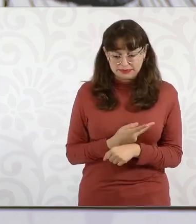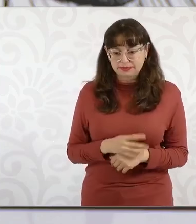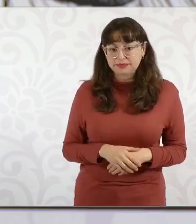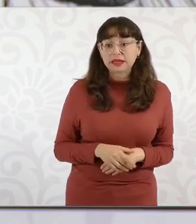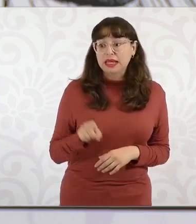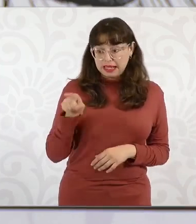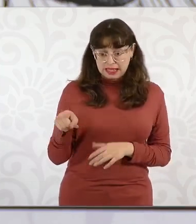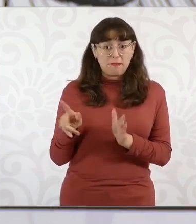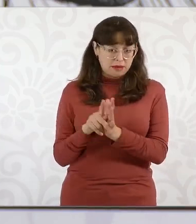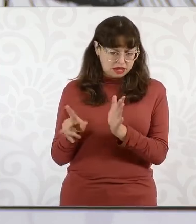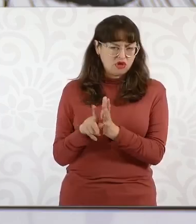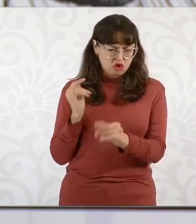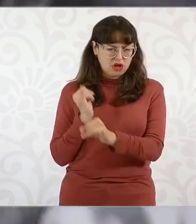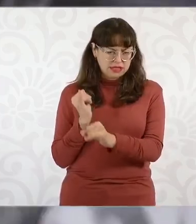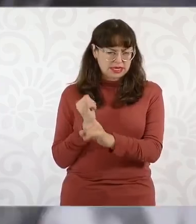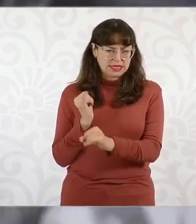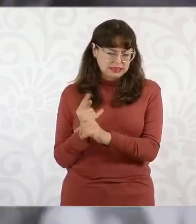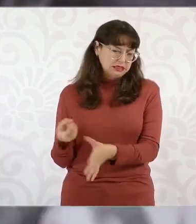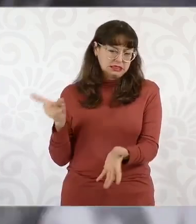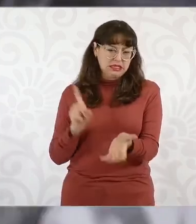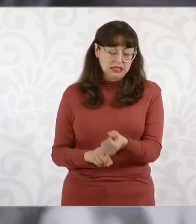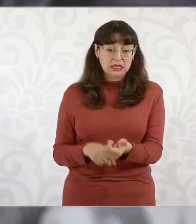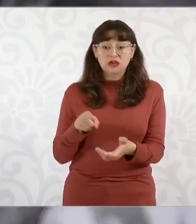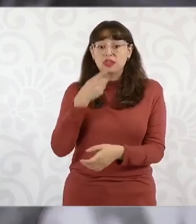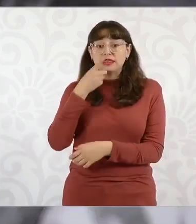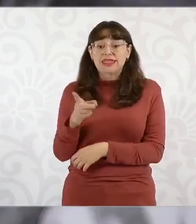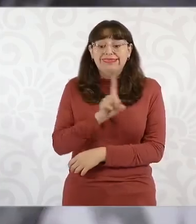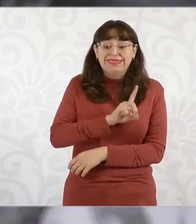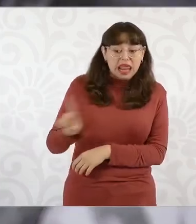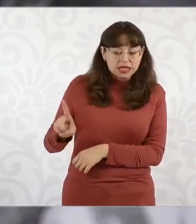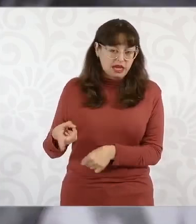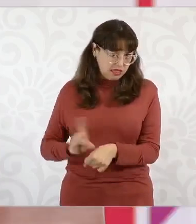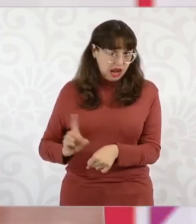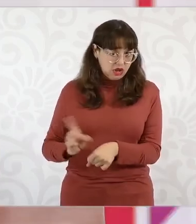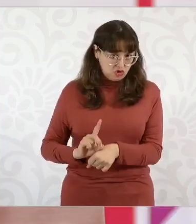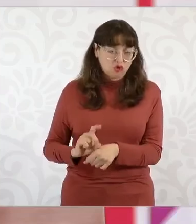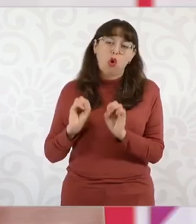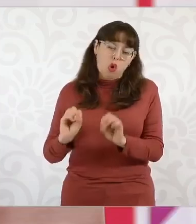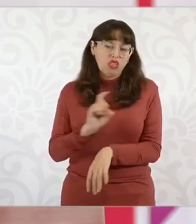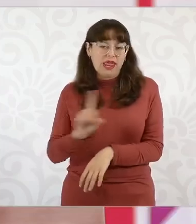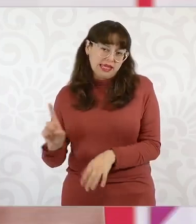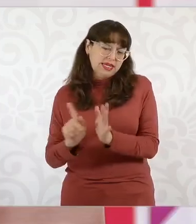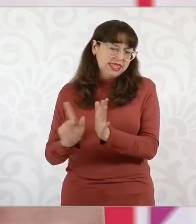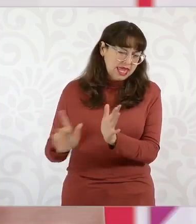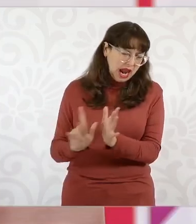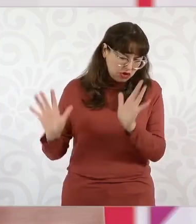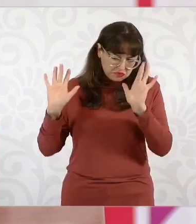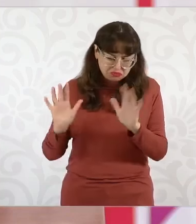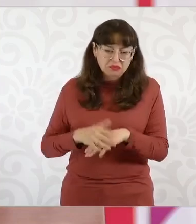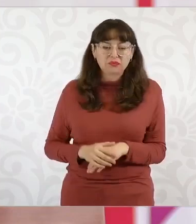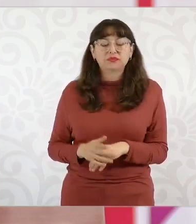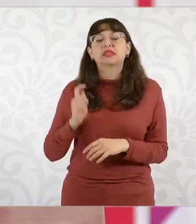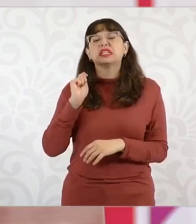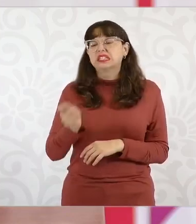está vinculado con otros medios. Asimismo se pusieron La Derecha Diario. Ya hemos platicado aquí lo que es la derecha. La